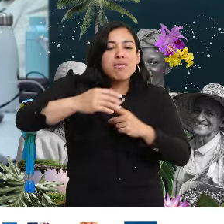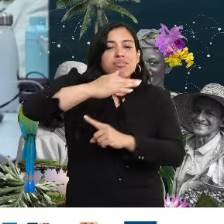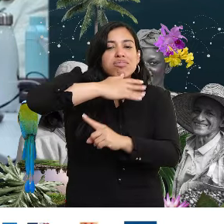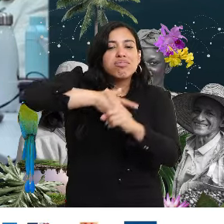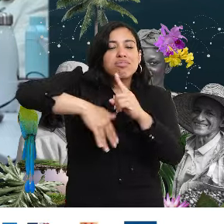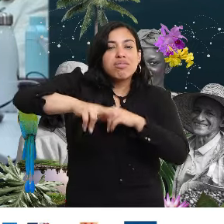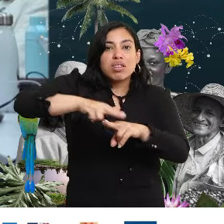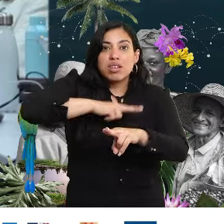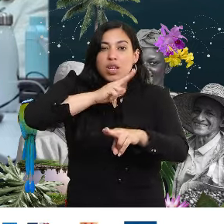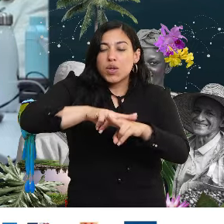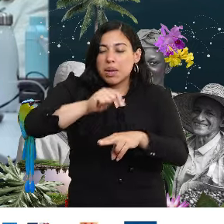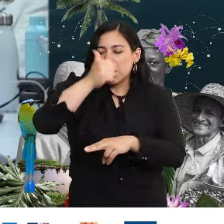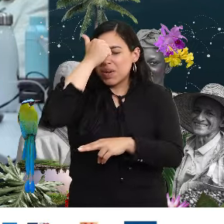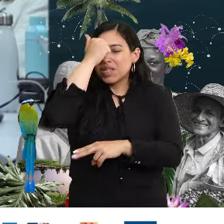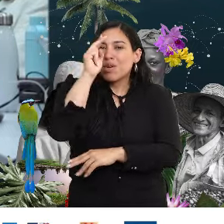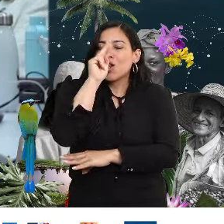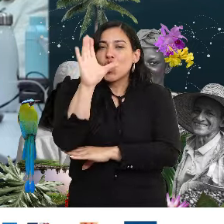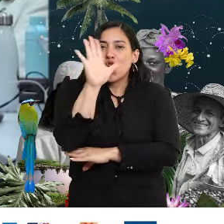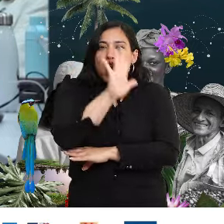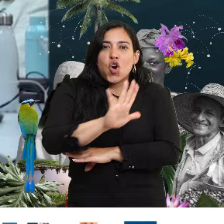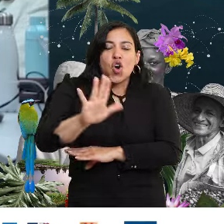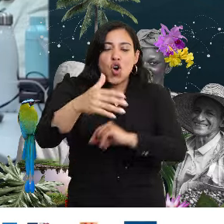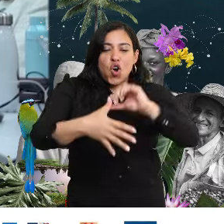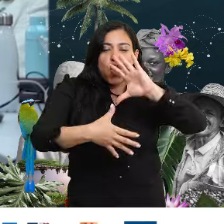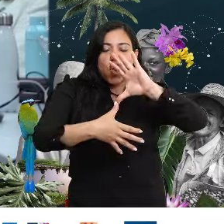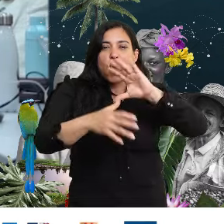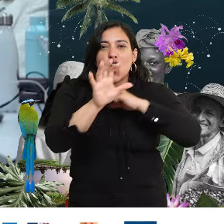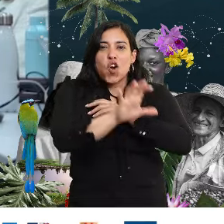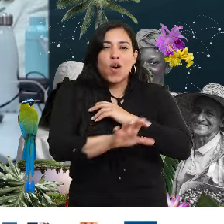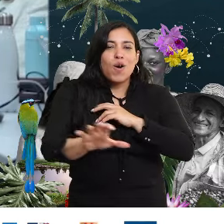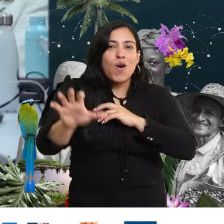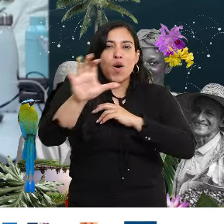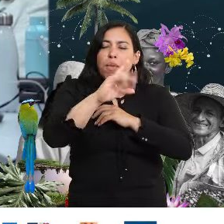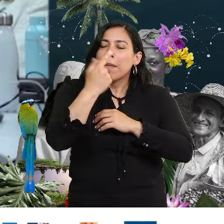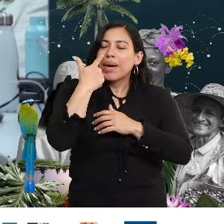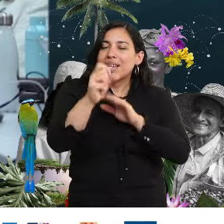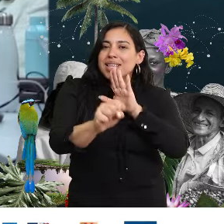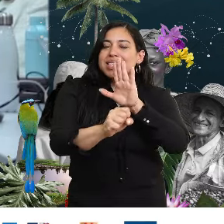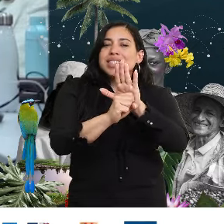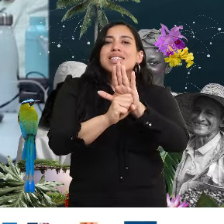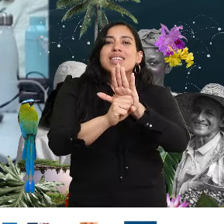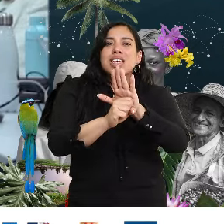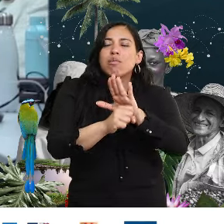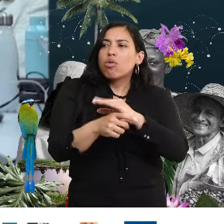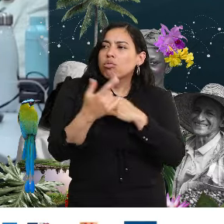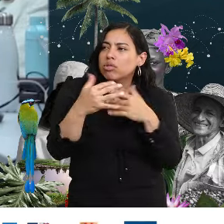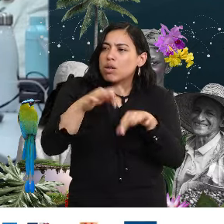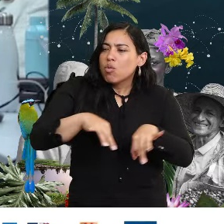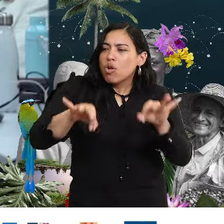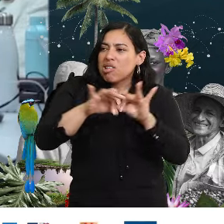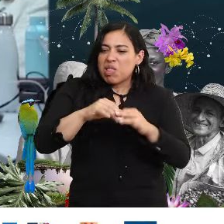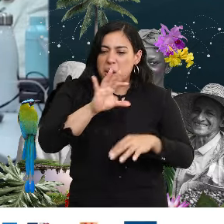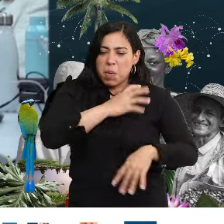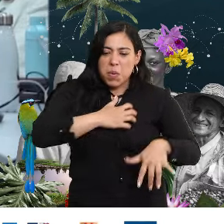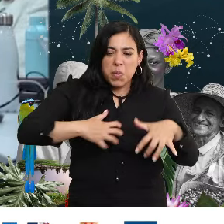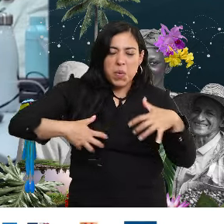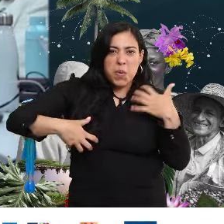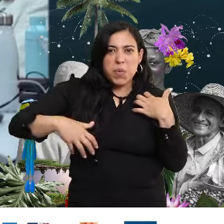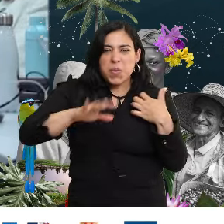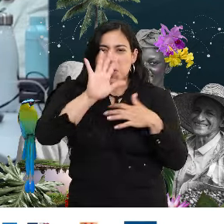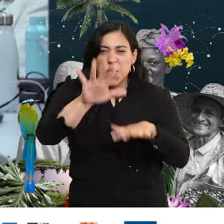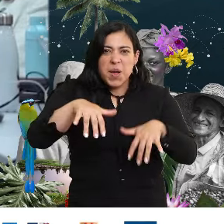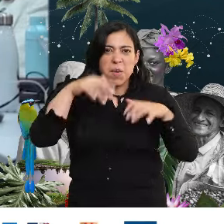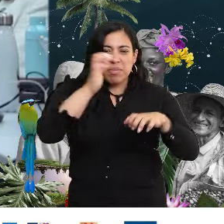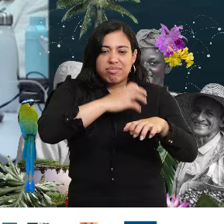especies emblemáticas de nuestra región, como un símbolo y una significancia de lo que es esa